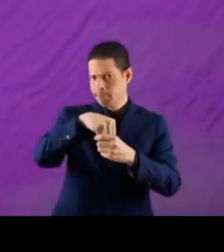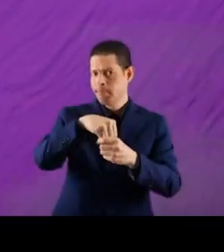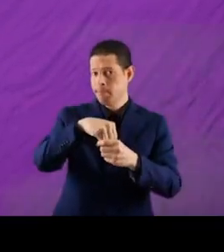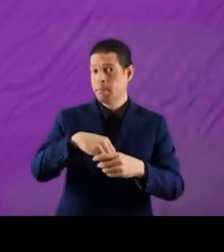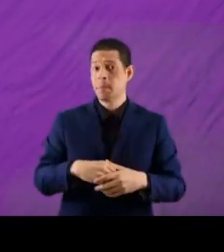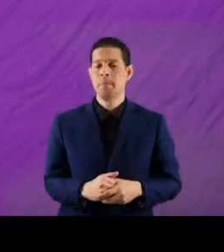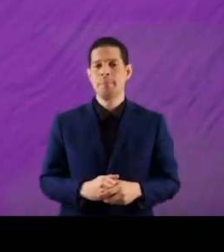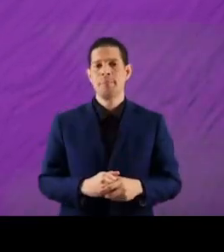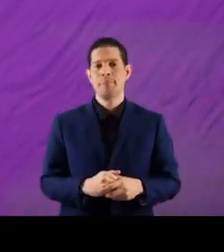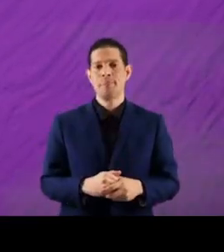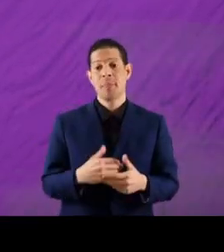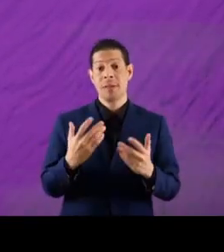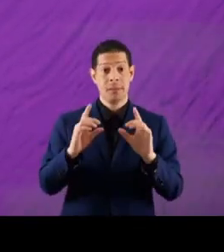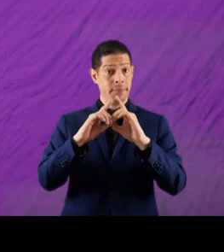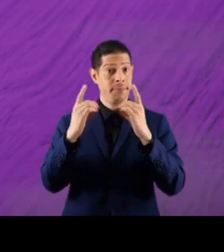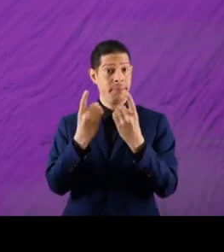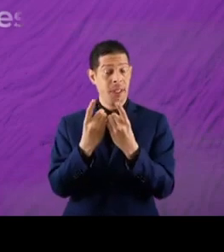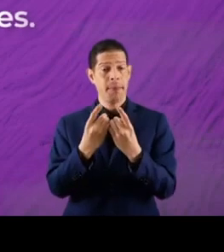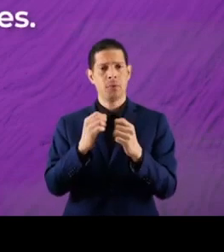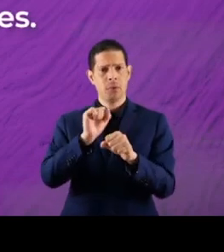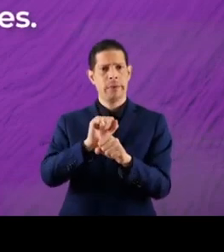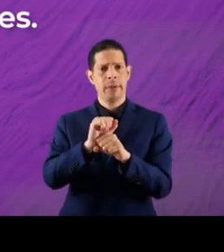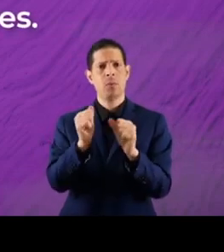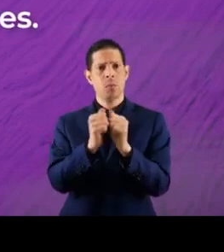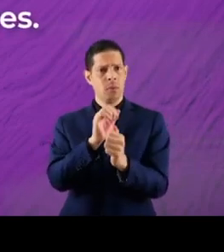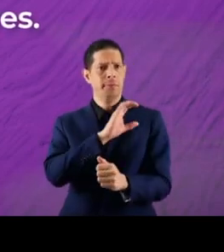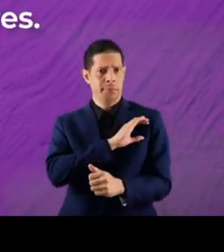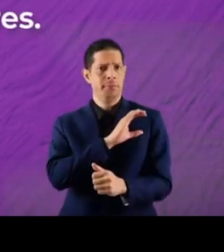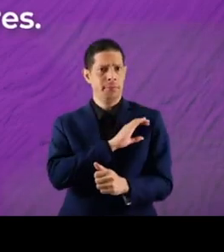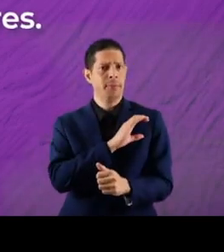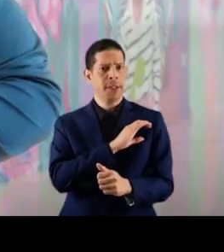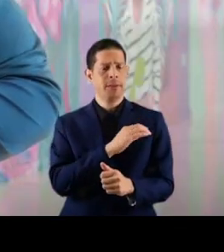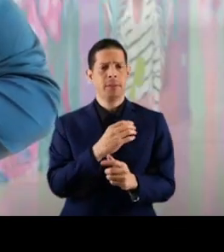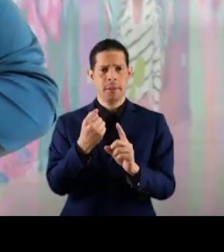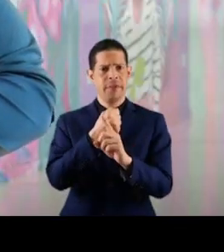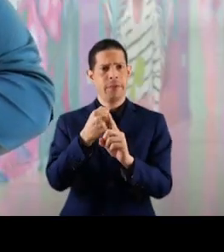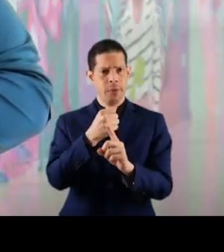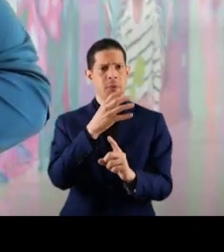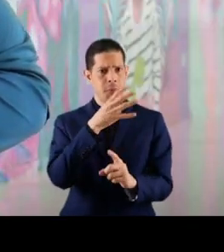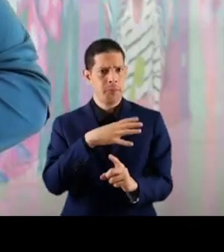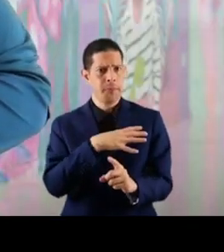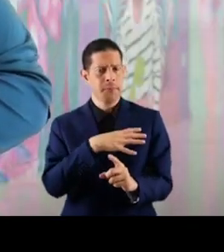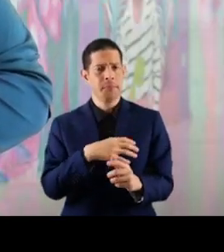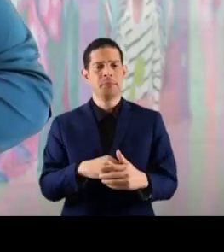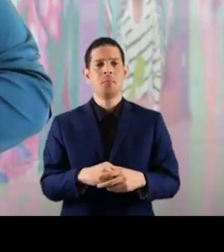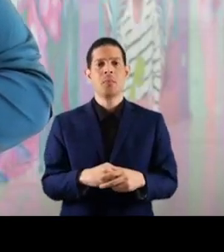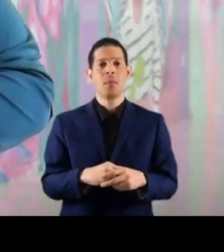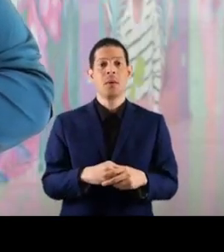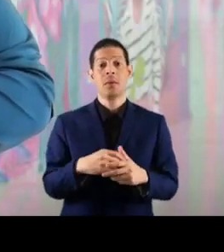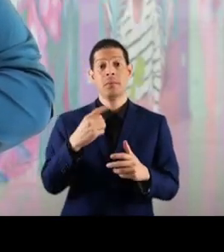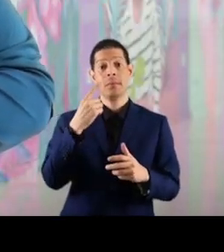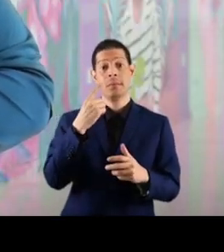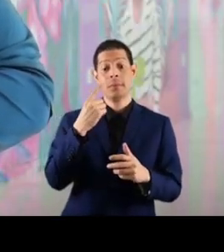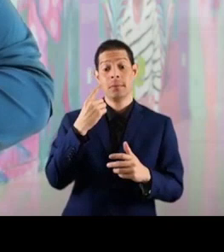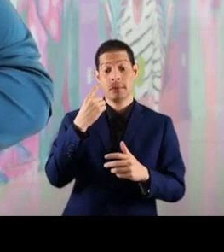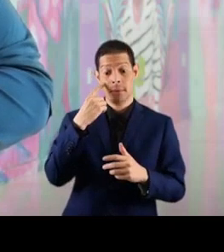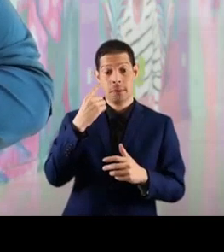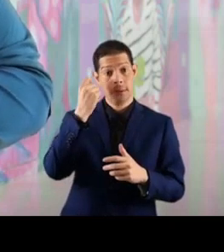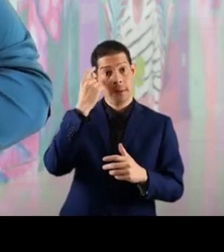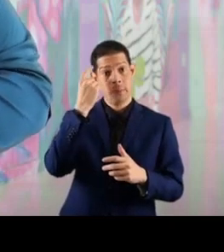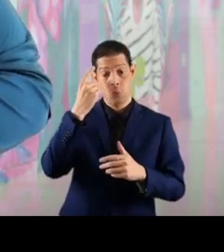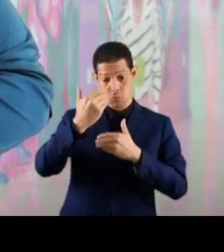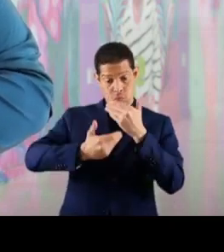la división obviamente trabaja en conjunto con los agentes investigadores de violencia doméstica y para ello